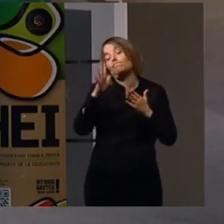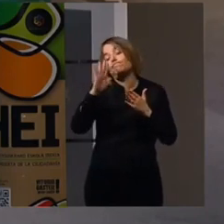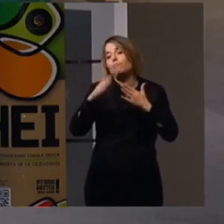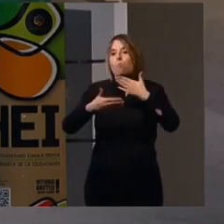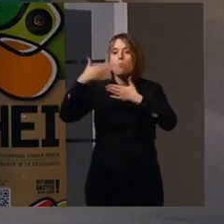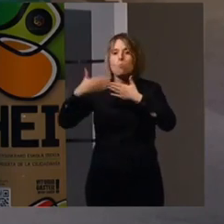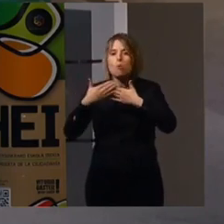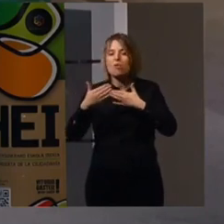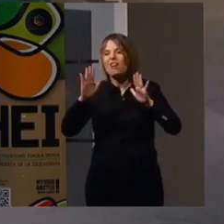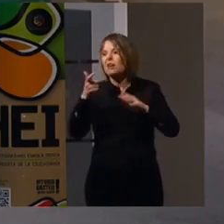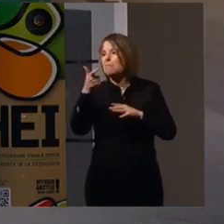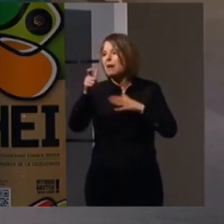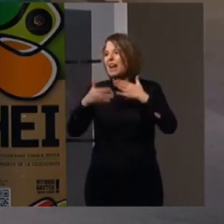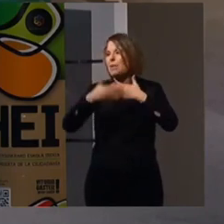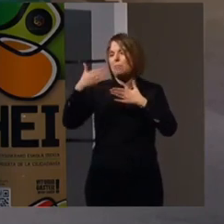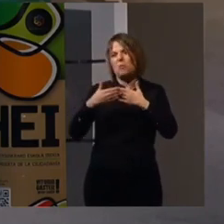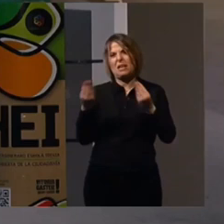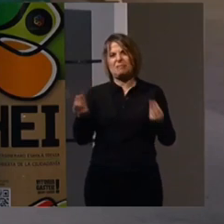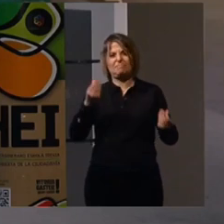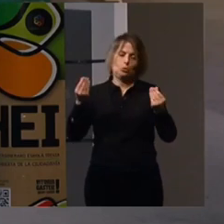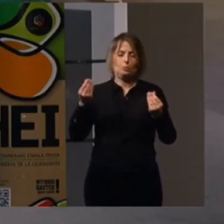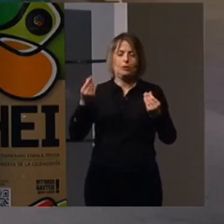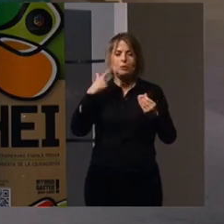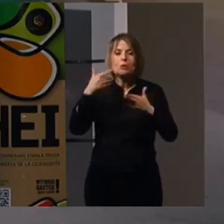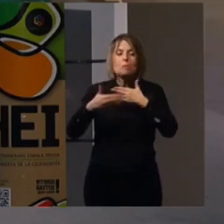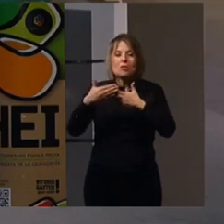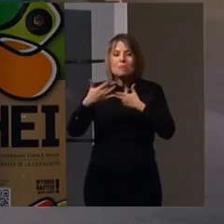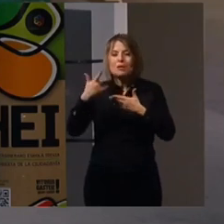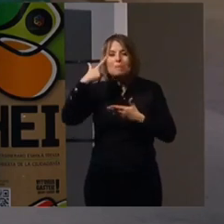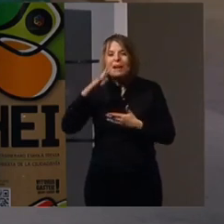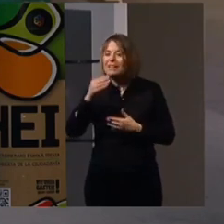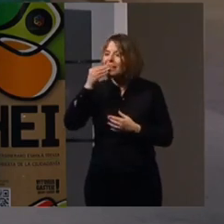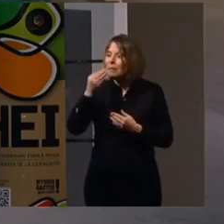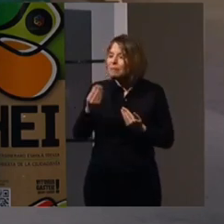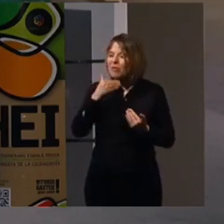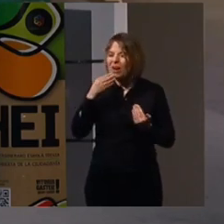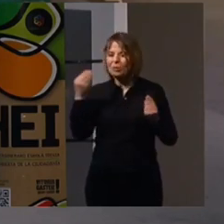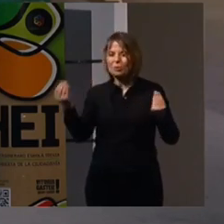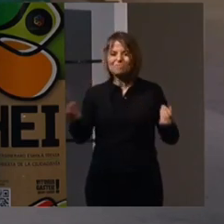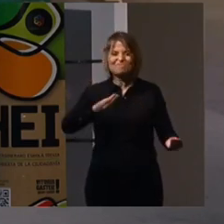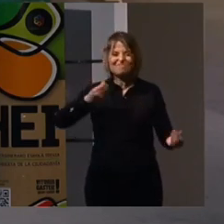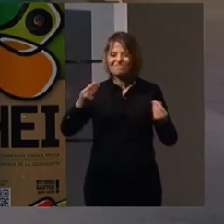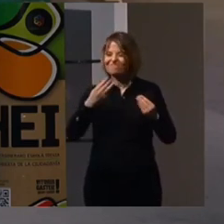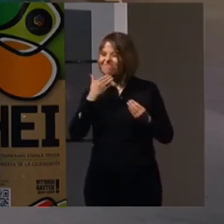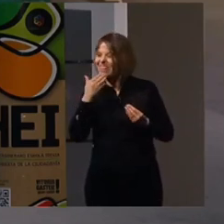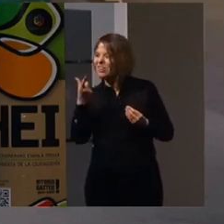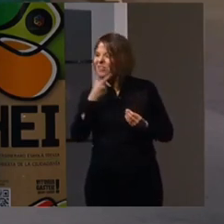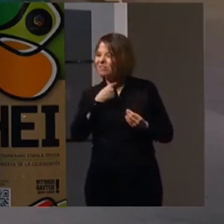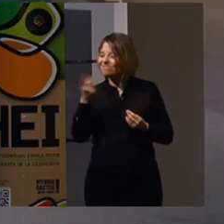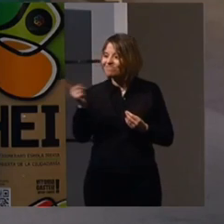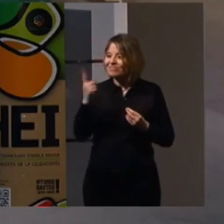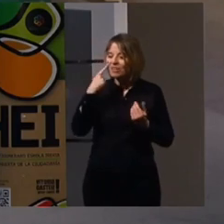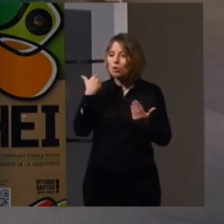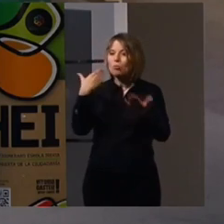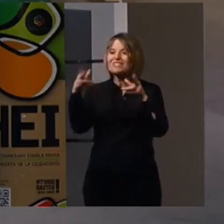así decirlo. Aunque esto de moda suena como a frívolo, pero como que nos parecía bien, pero nos chirriaba un poco algo de cómo se estaba teniendo